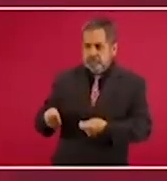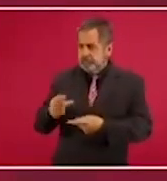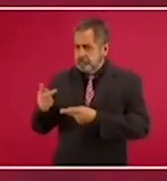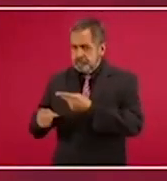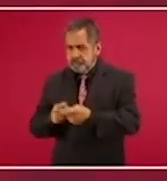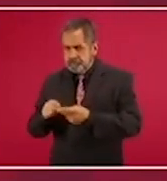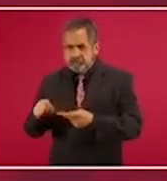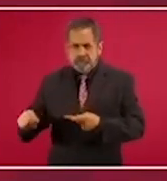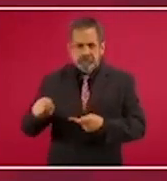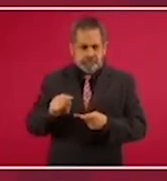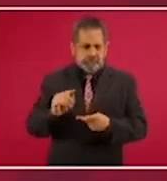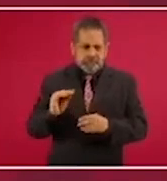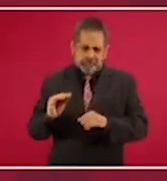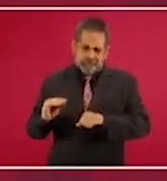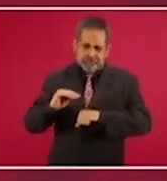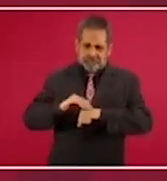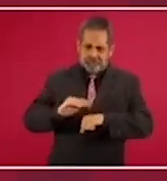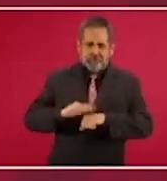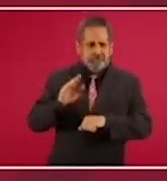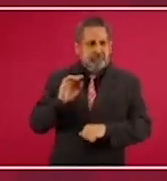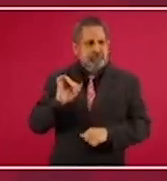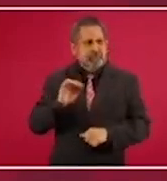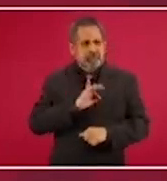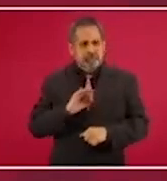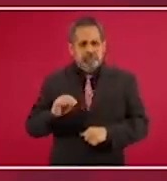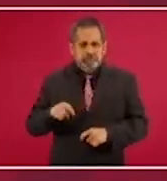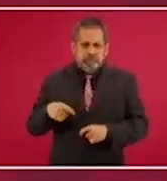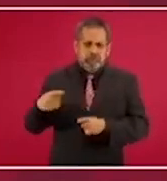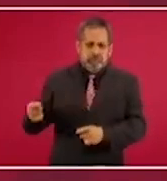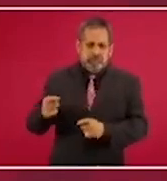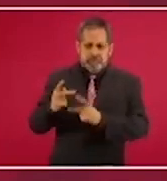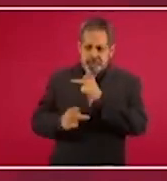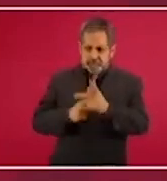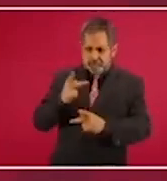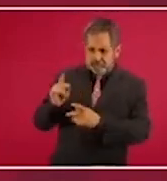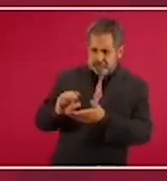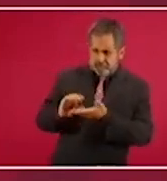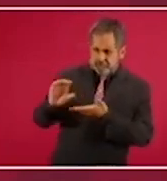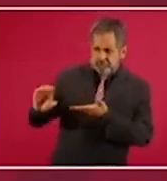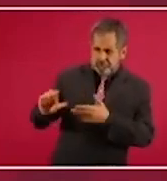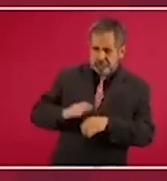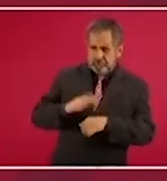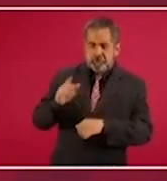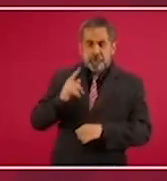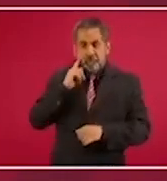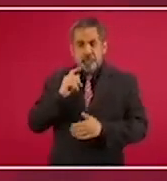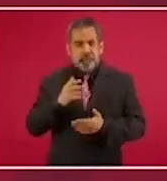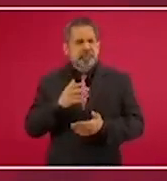un poco más de crédito, porque en las tandas son